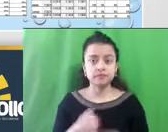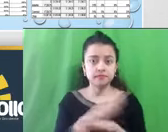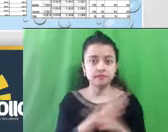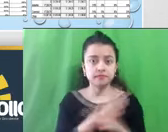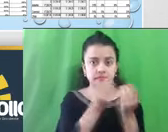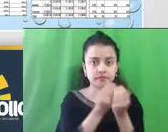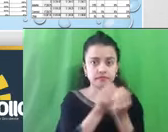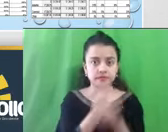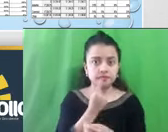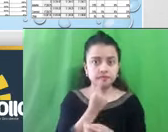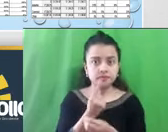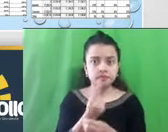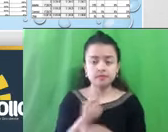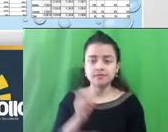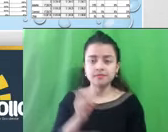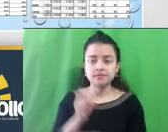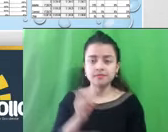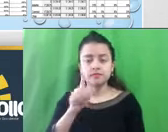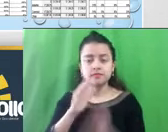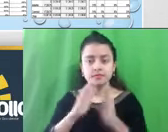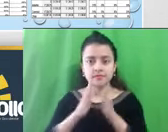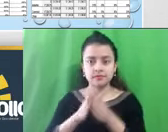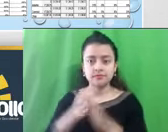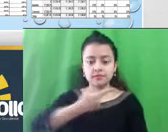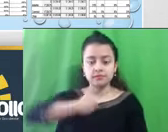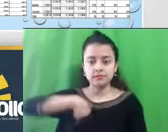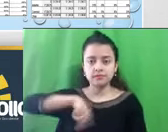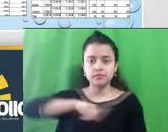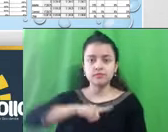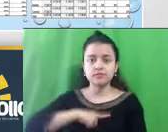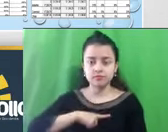el 31 de diciembre ya se solicitó